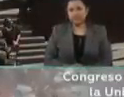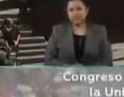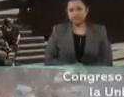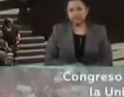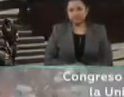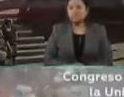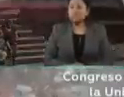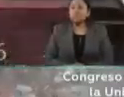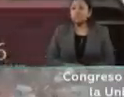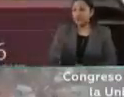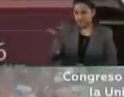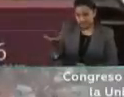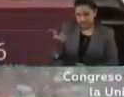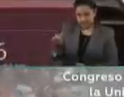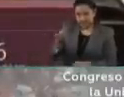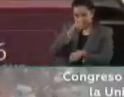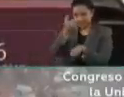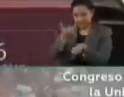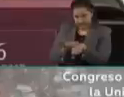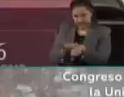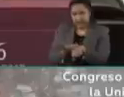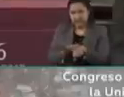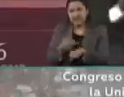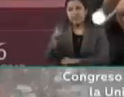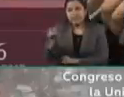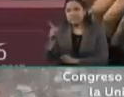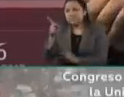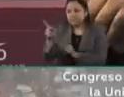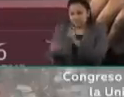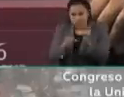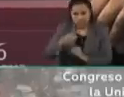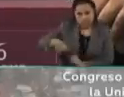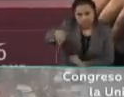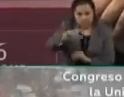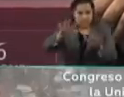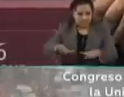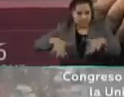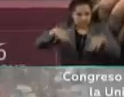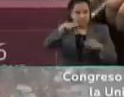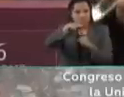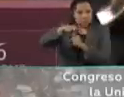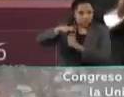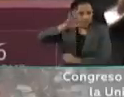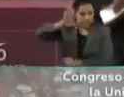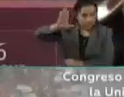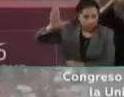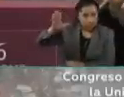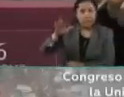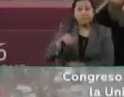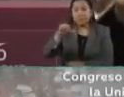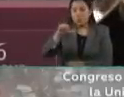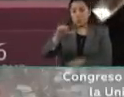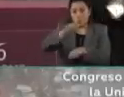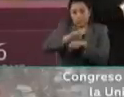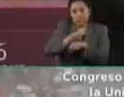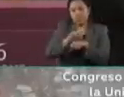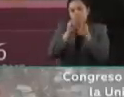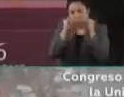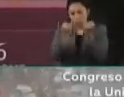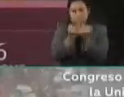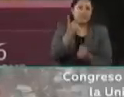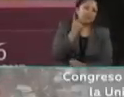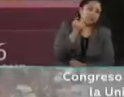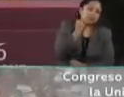Felicidades. Pido a la secretaria consulte a la Asamblea en votación económica si el acta de la sesión de Congreso